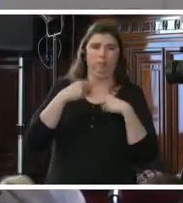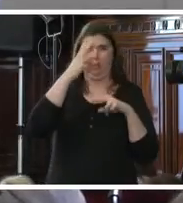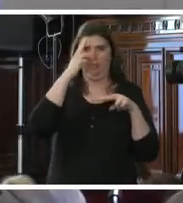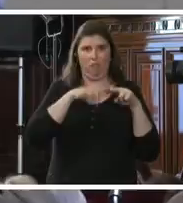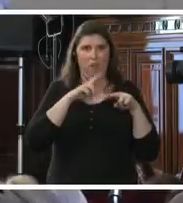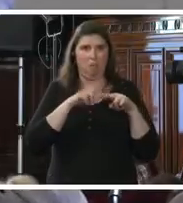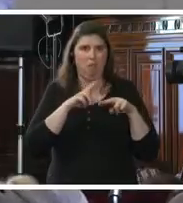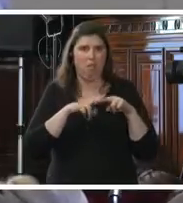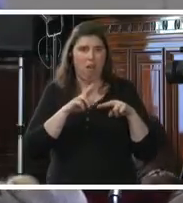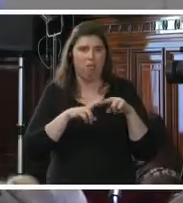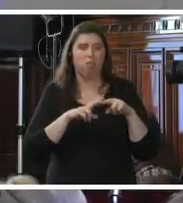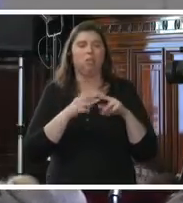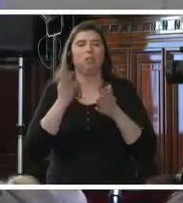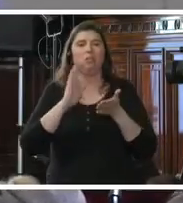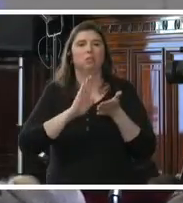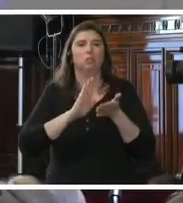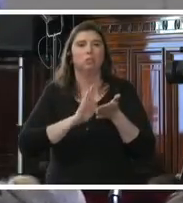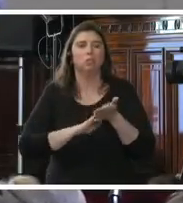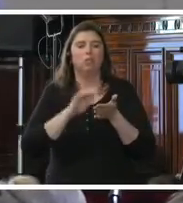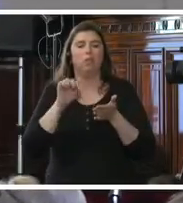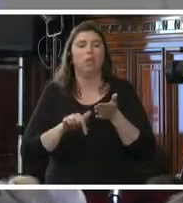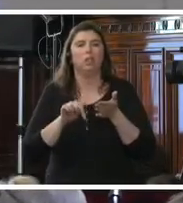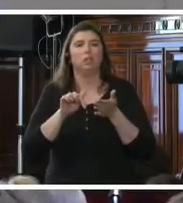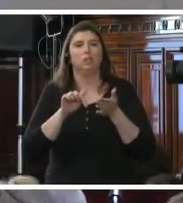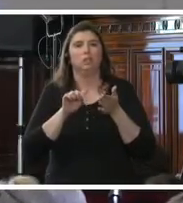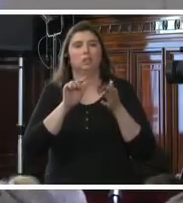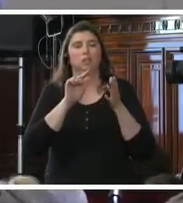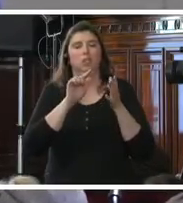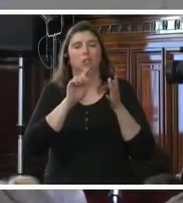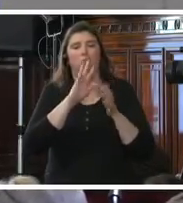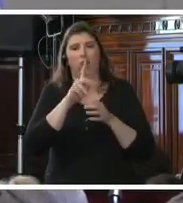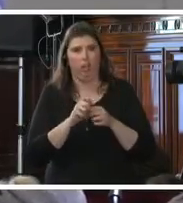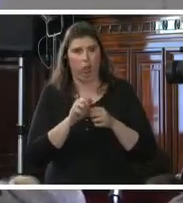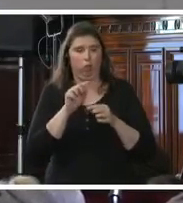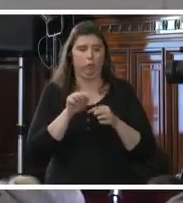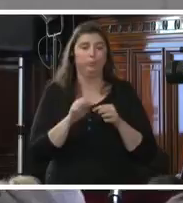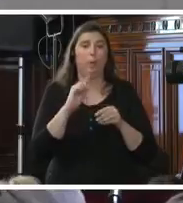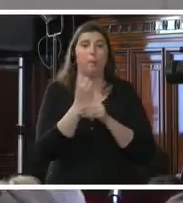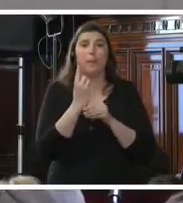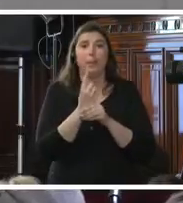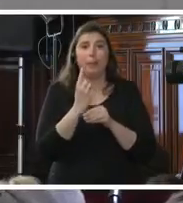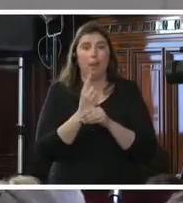enfermedad existente en relación con este tipo de delitos. En primer lugar,